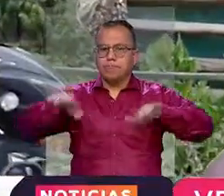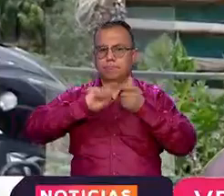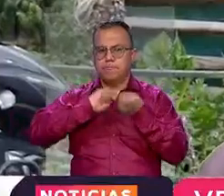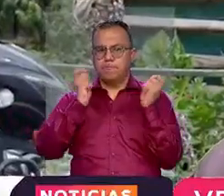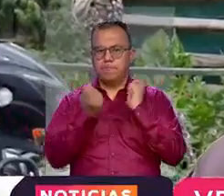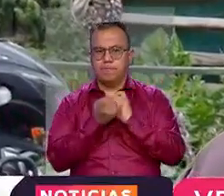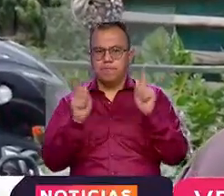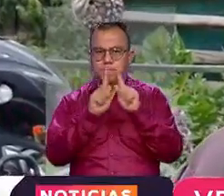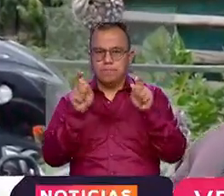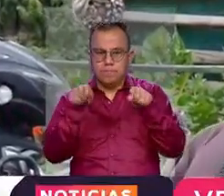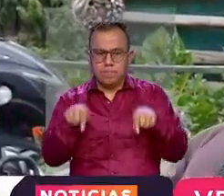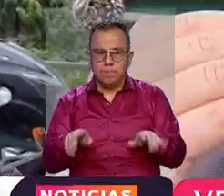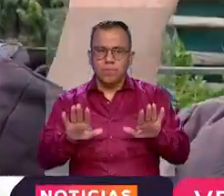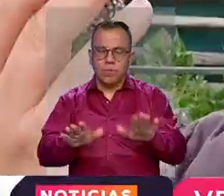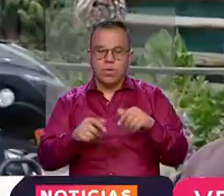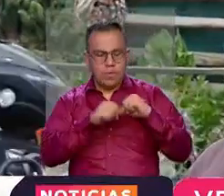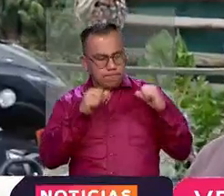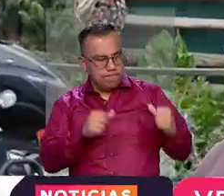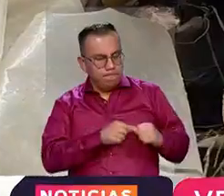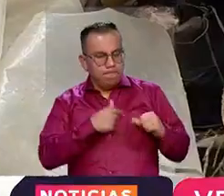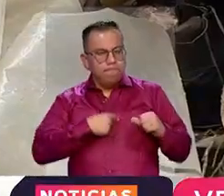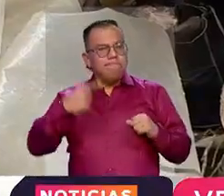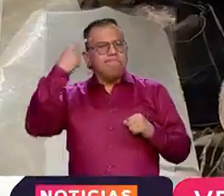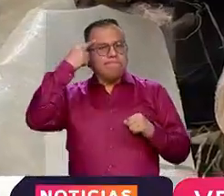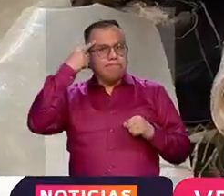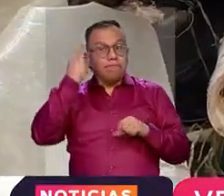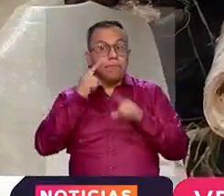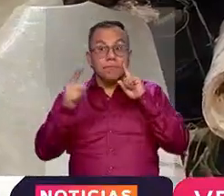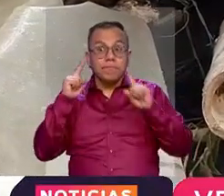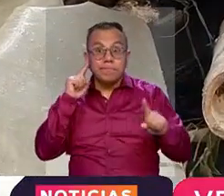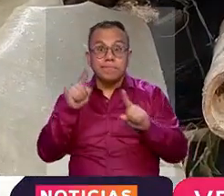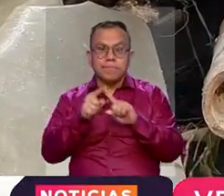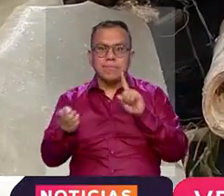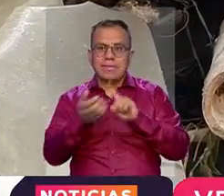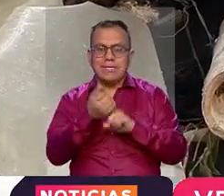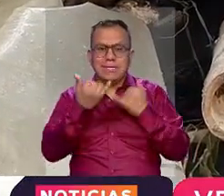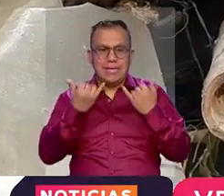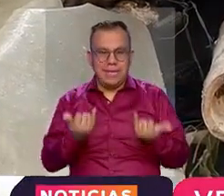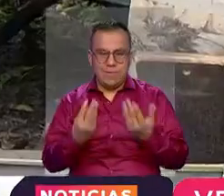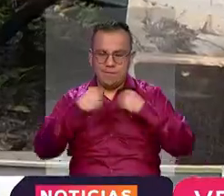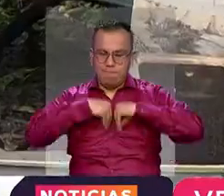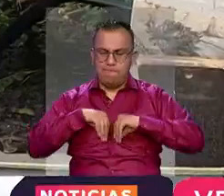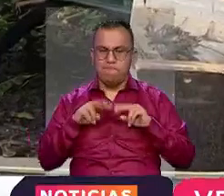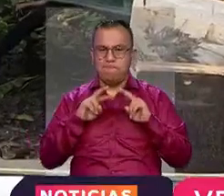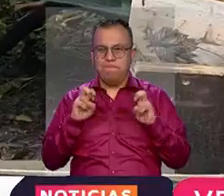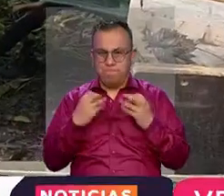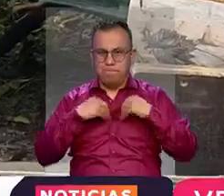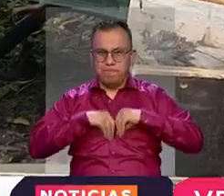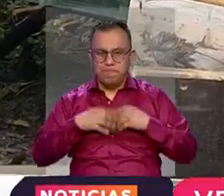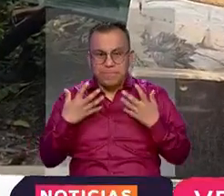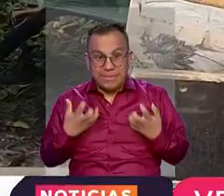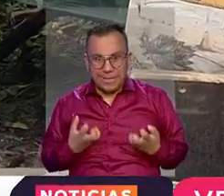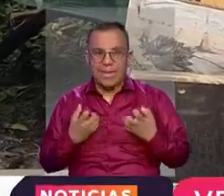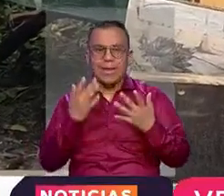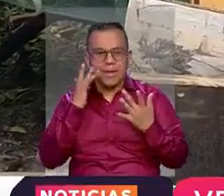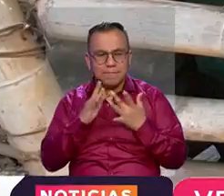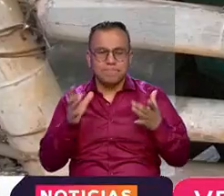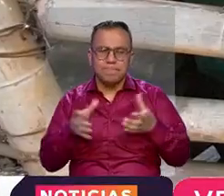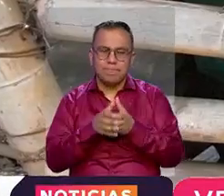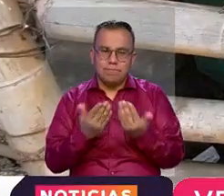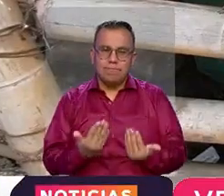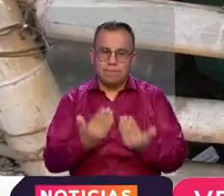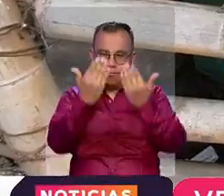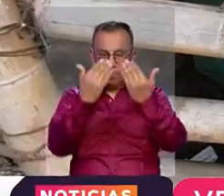una transformación desde su corazón y desde su pensamiento. Lamentan que la comunidad no se apropie de los espacios ambientales, que según ellos son